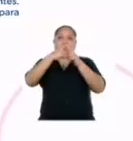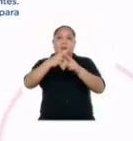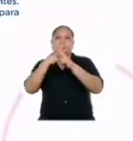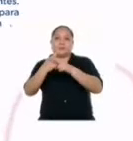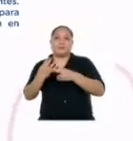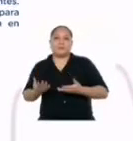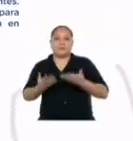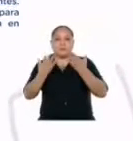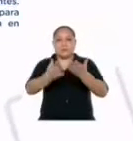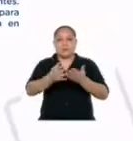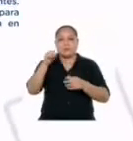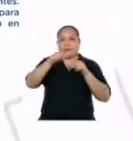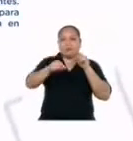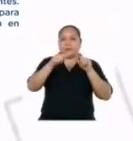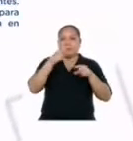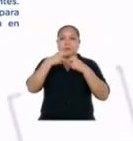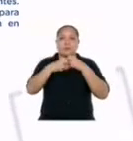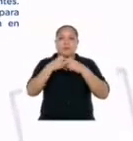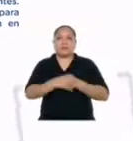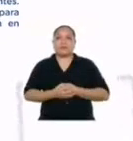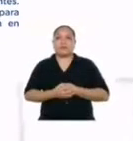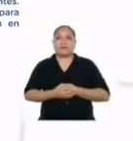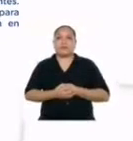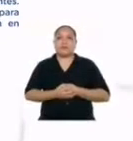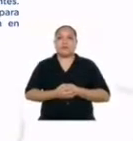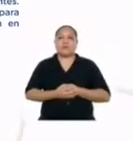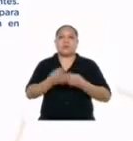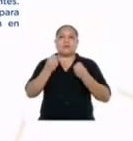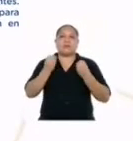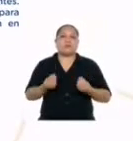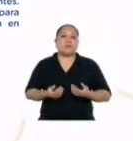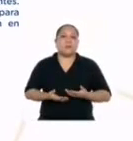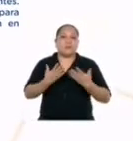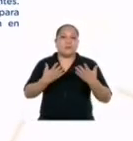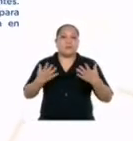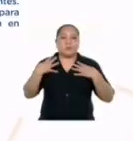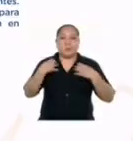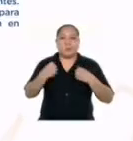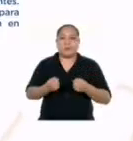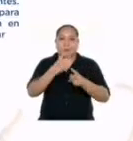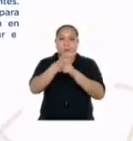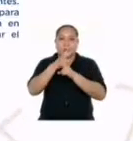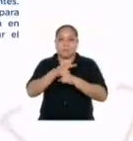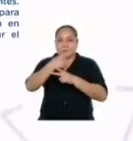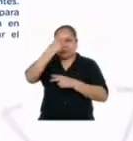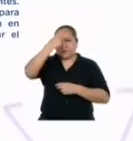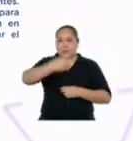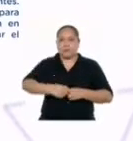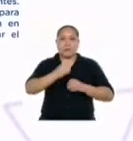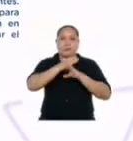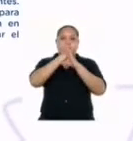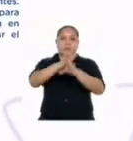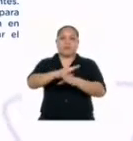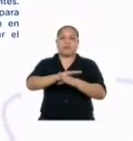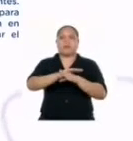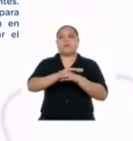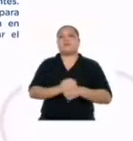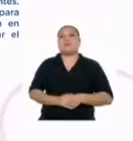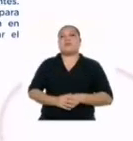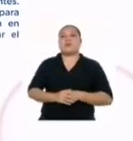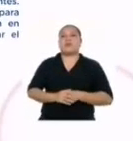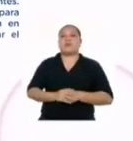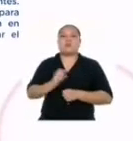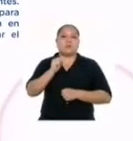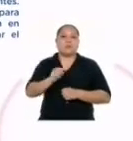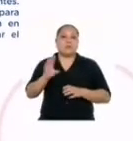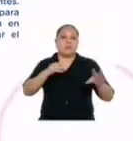que hemos dado a esta situación en aspectos, como los hábitos de salud y cuidado personal para evitar el contagio, la